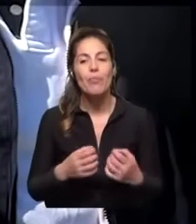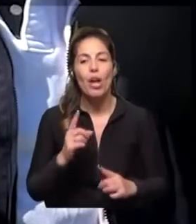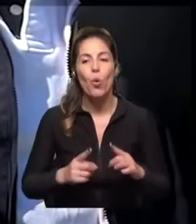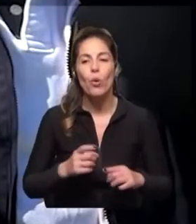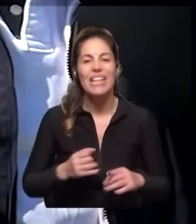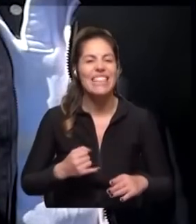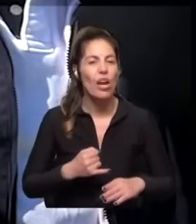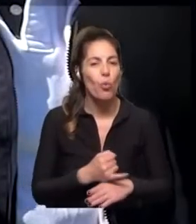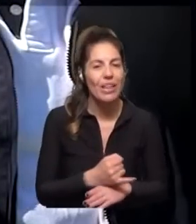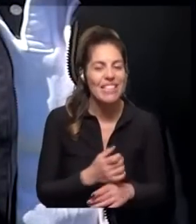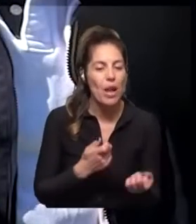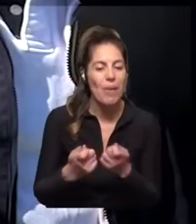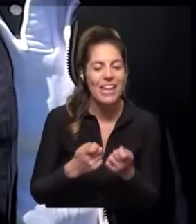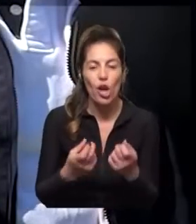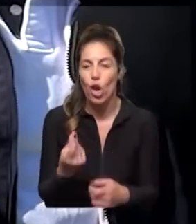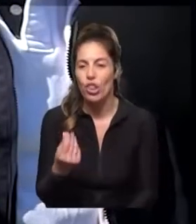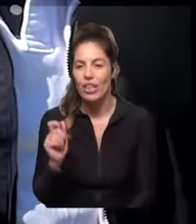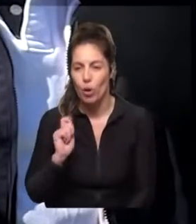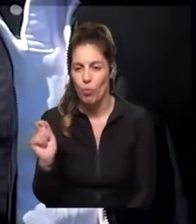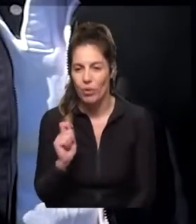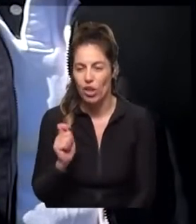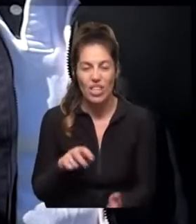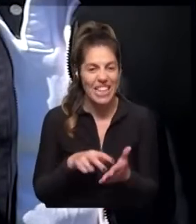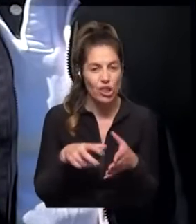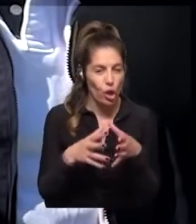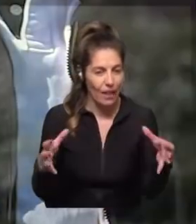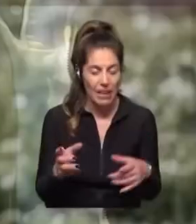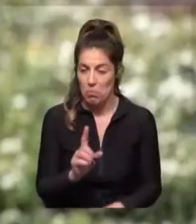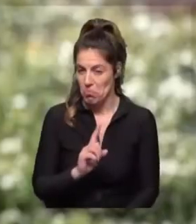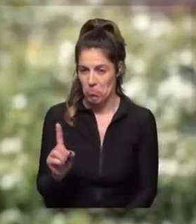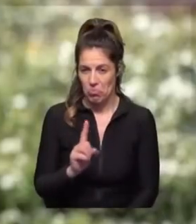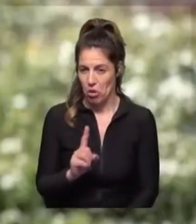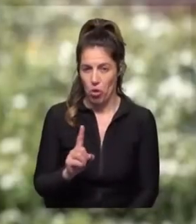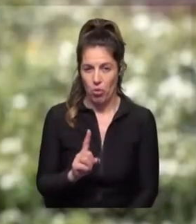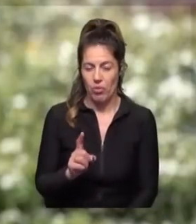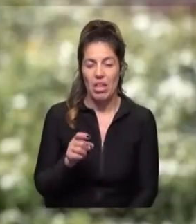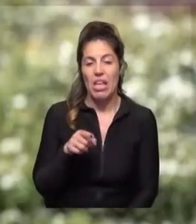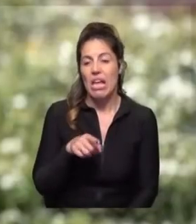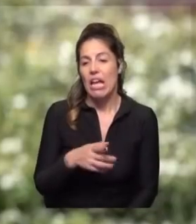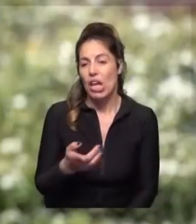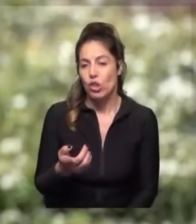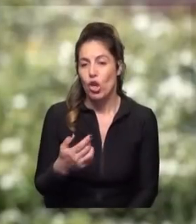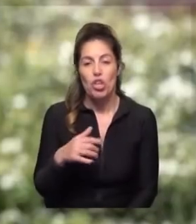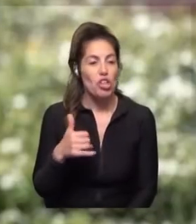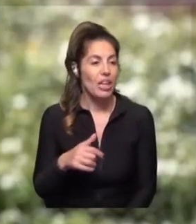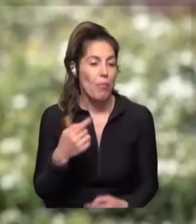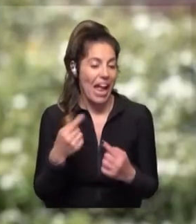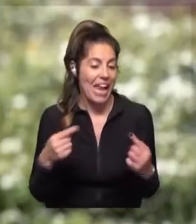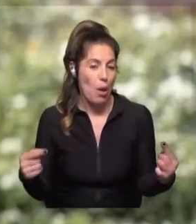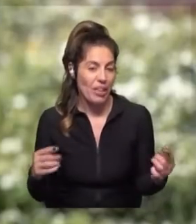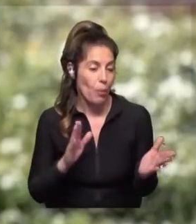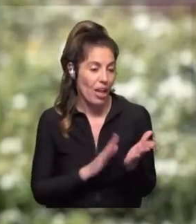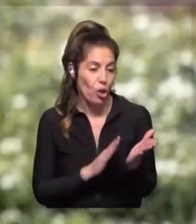de los dineros públicos no no no no porque todo eso en realidad no tenemos elementos para